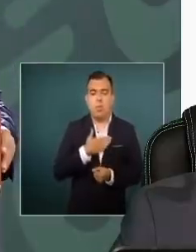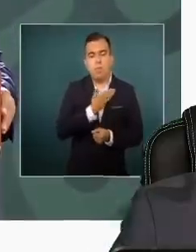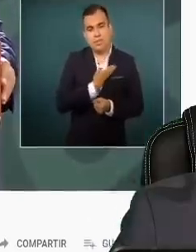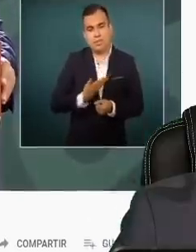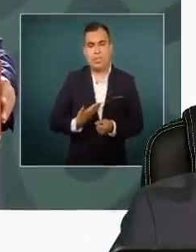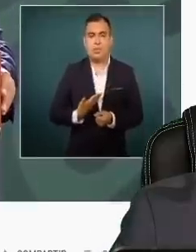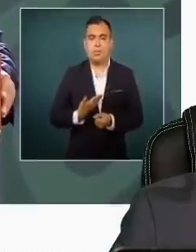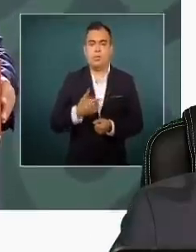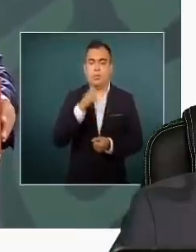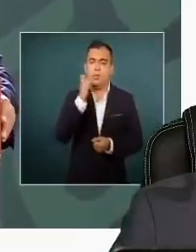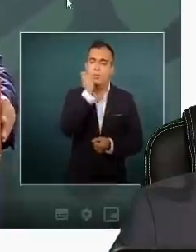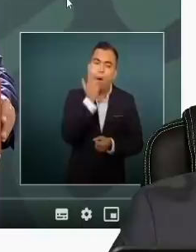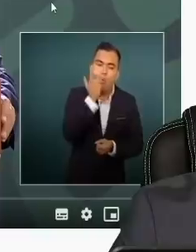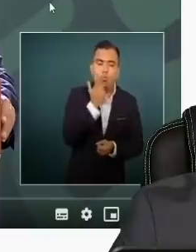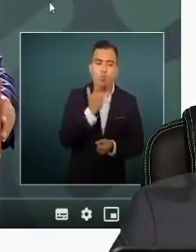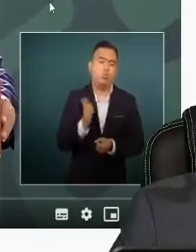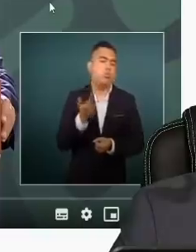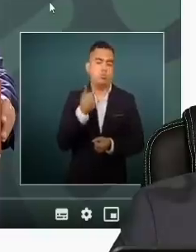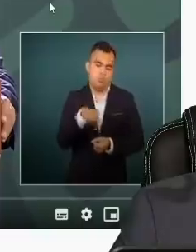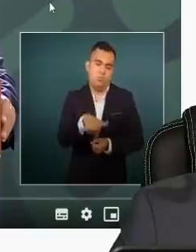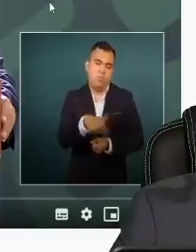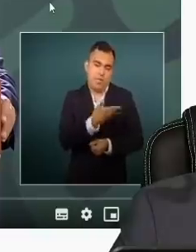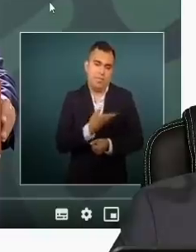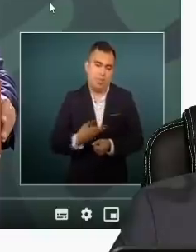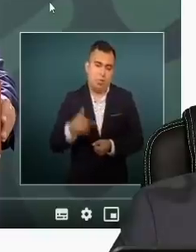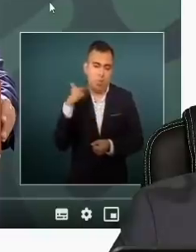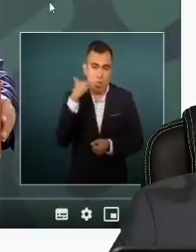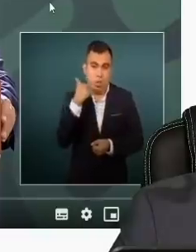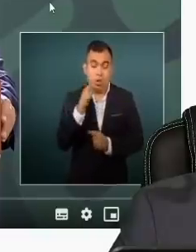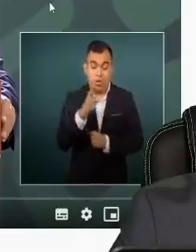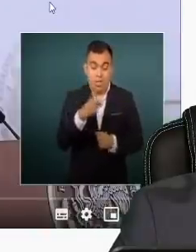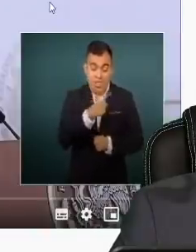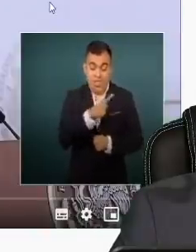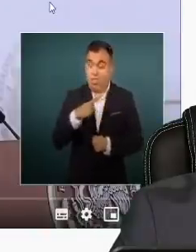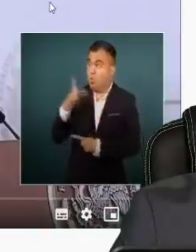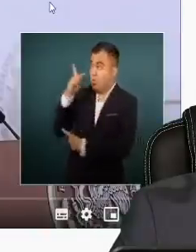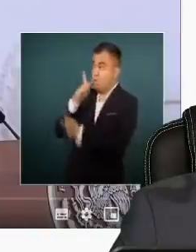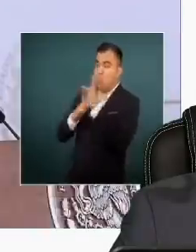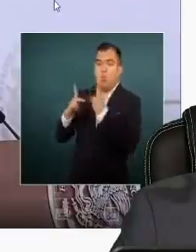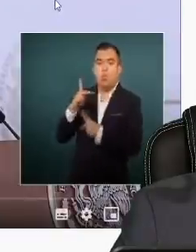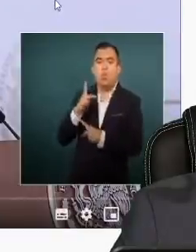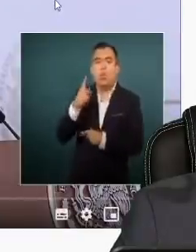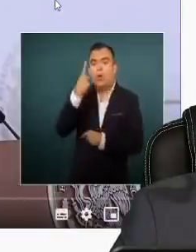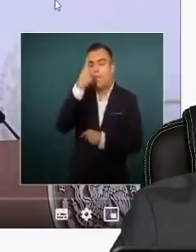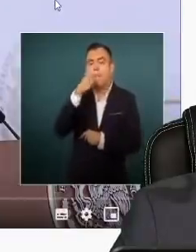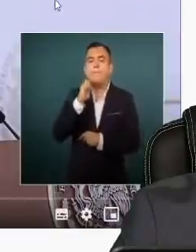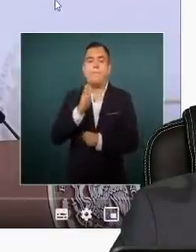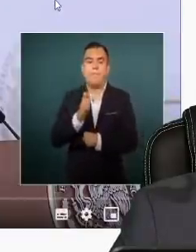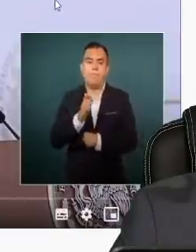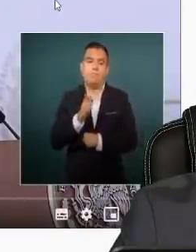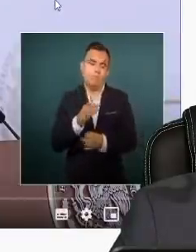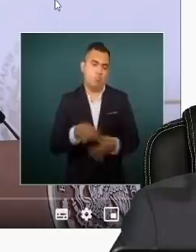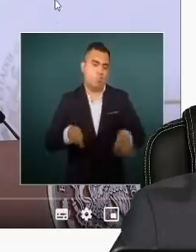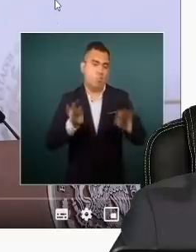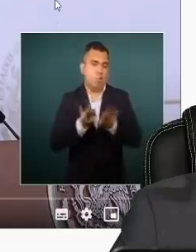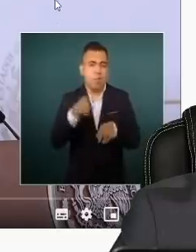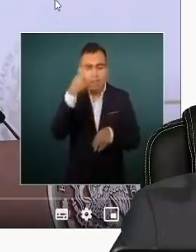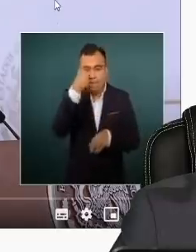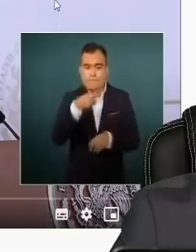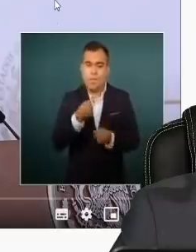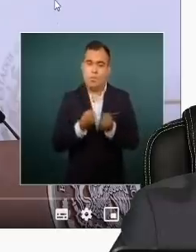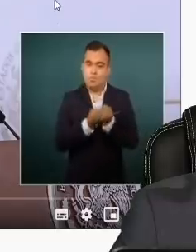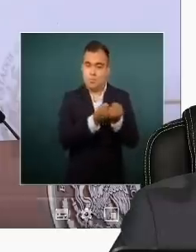dejar que la duda puede ser un sitio importante para el campus para el desarrollo con crecimiento